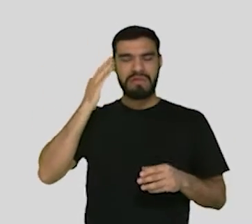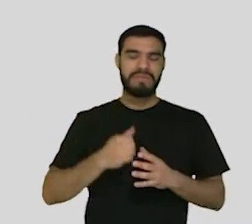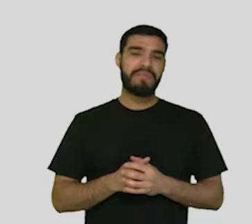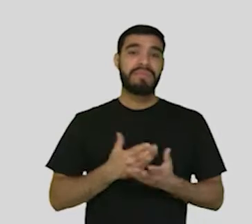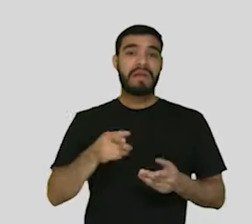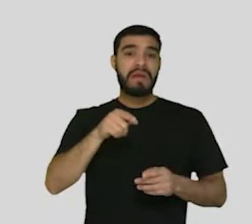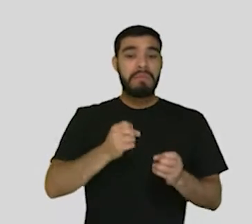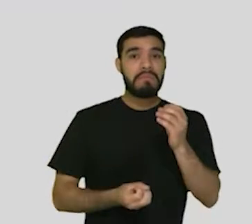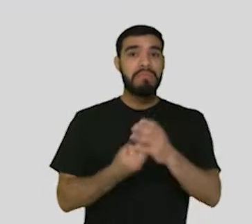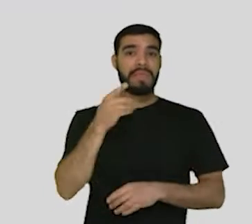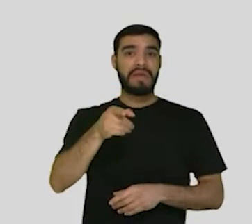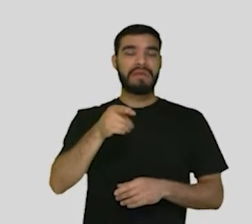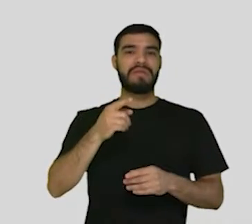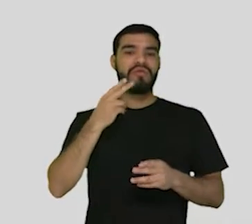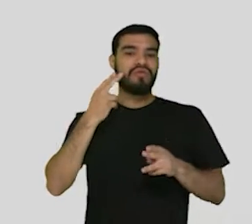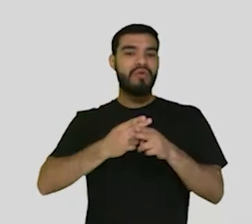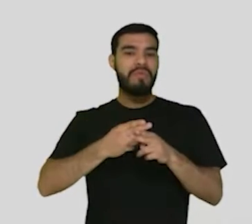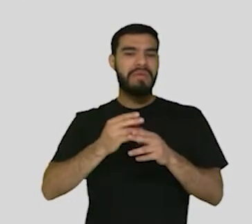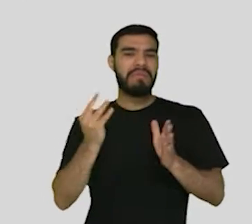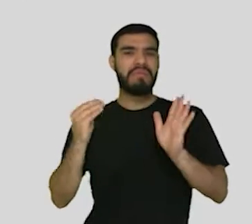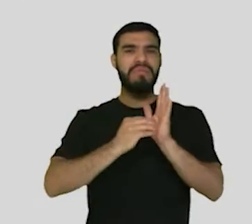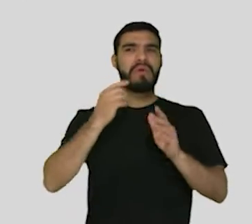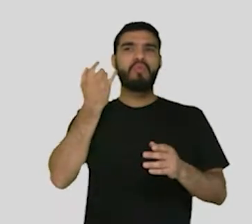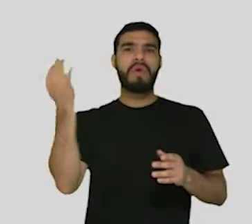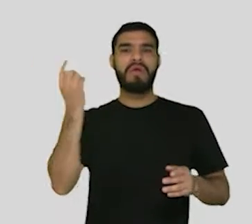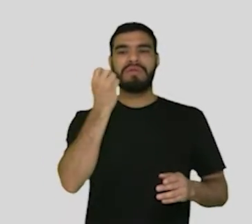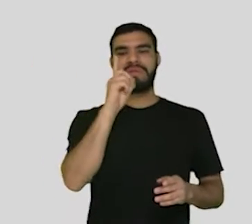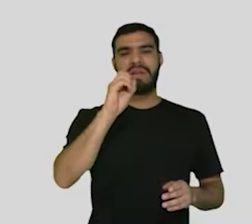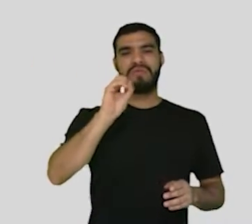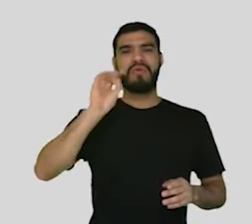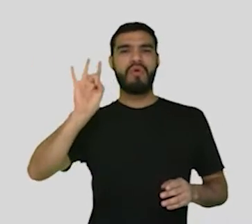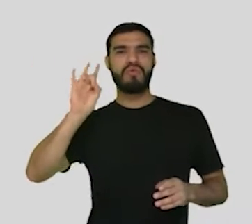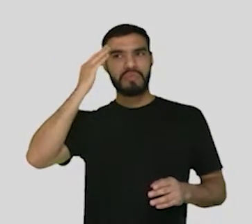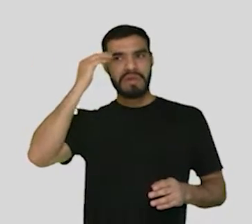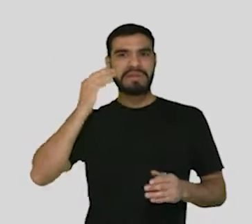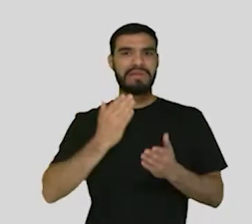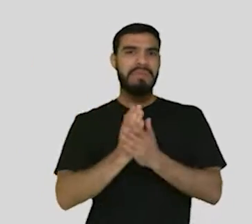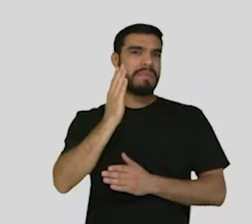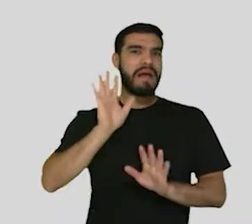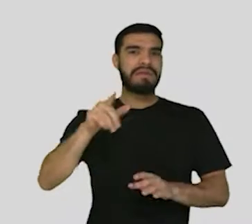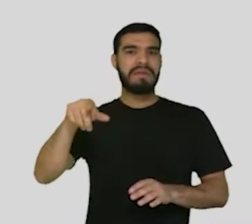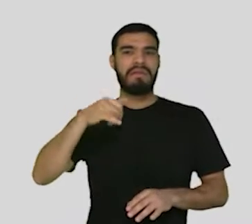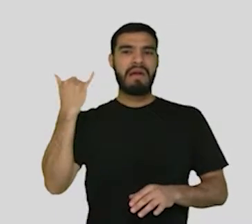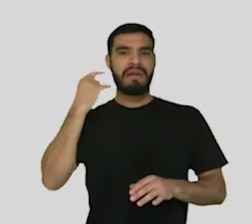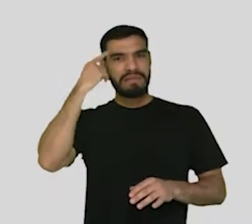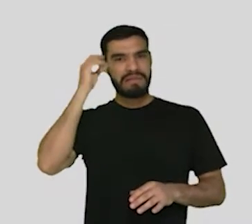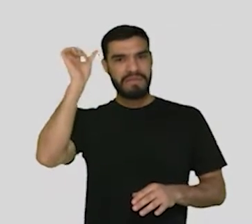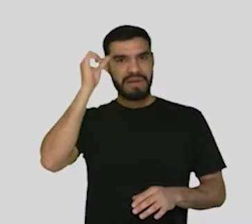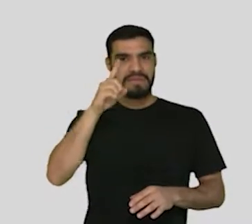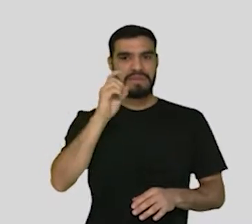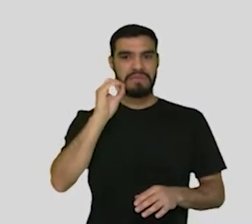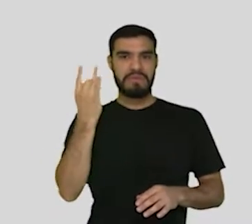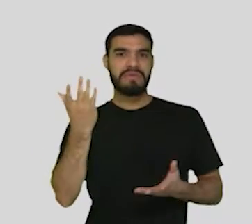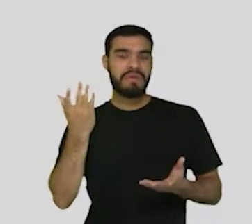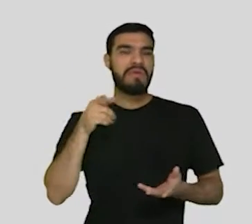Guaré. Ja Upeva, oye, Pitácuri, oye, es 108, umia,